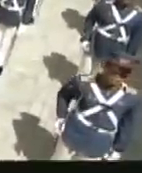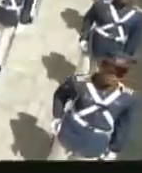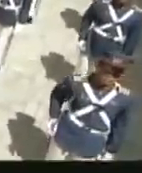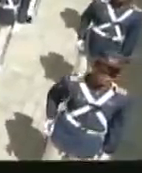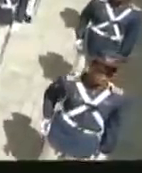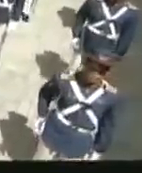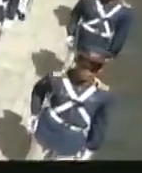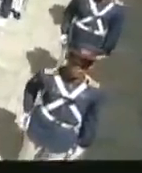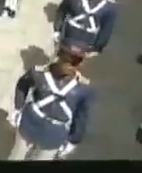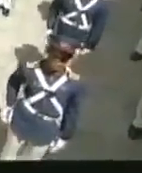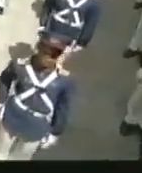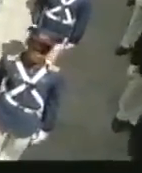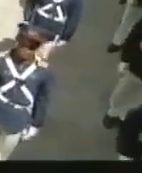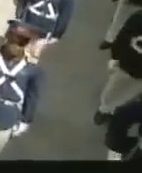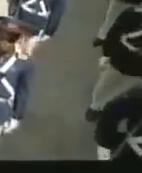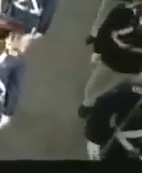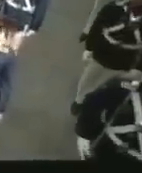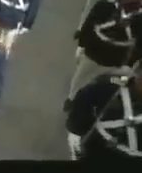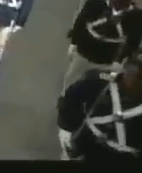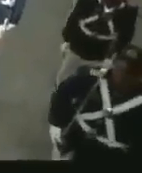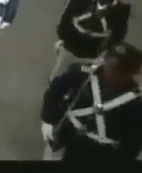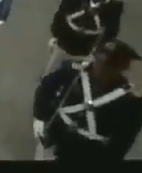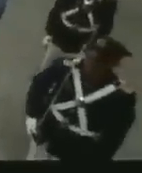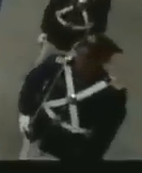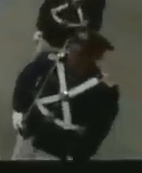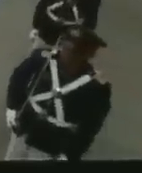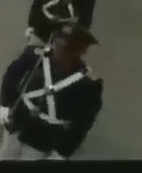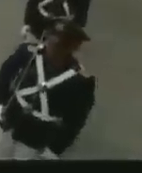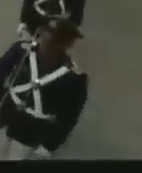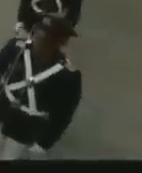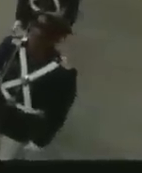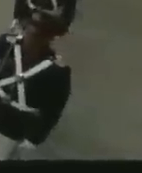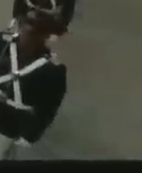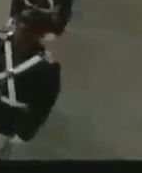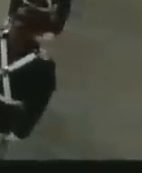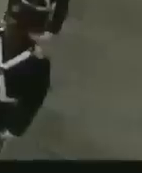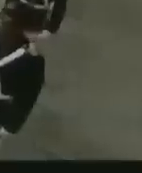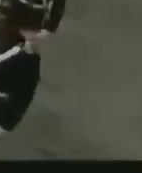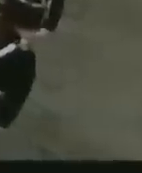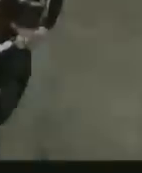Bolivariana jamás podrán. Ante... ¡A la de! ¡Ri!